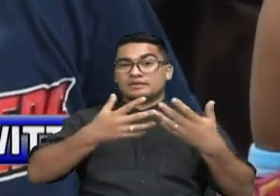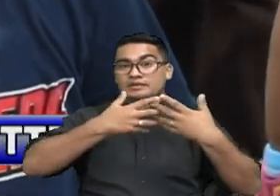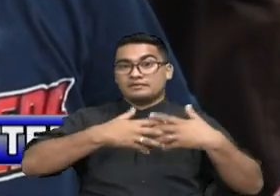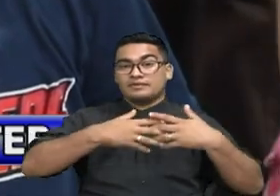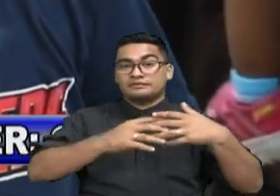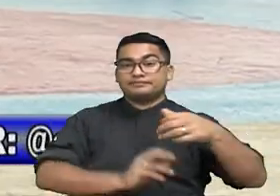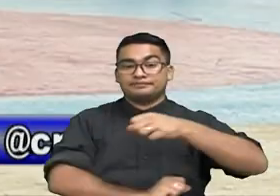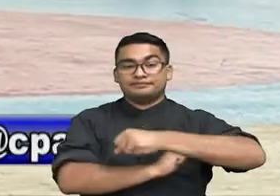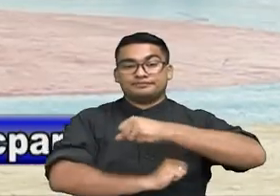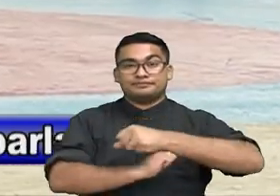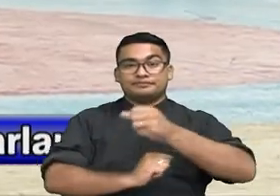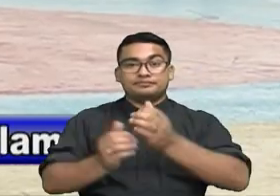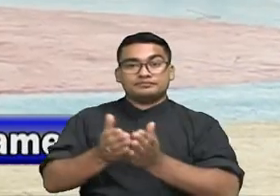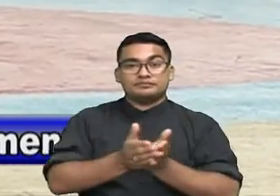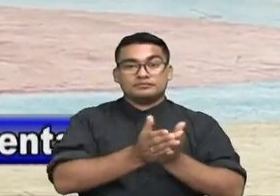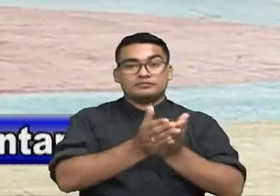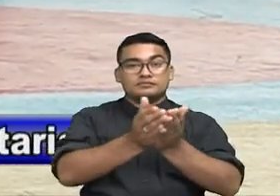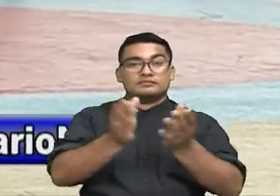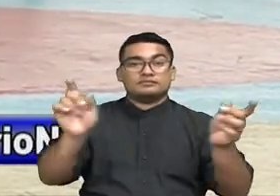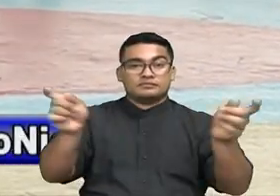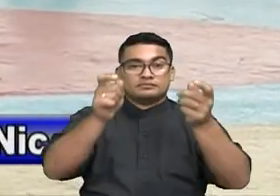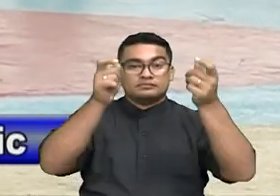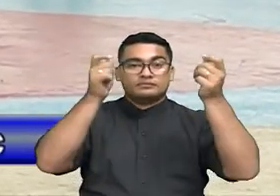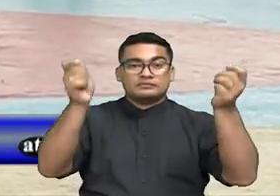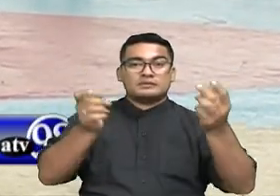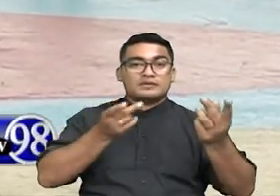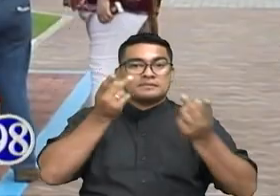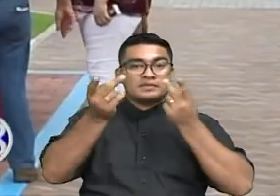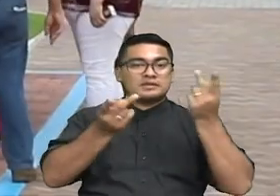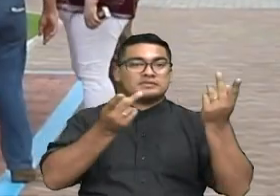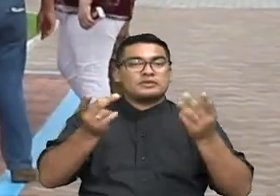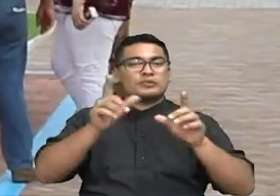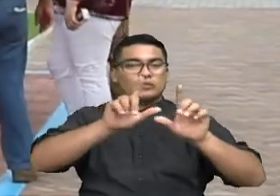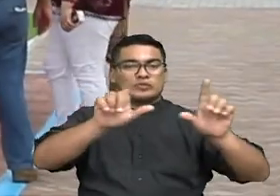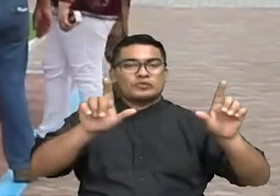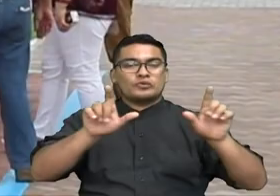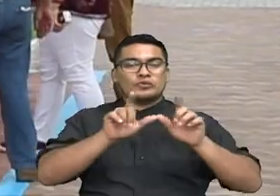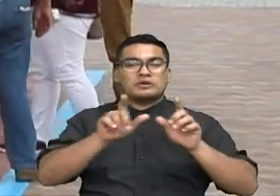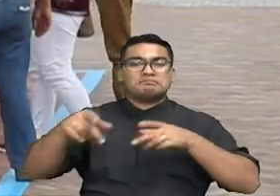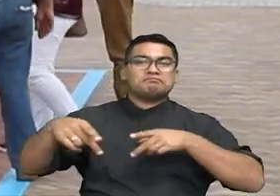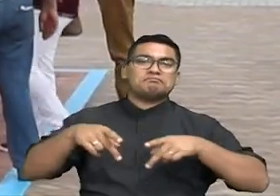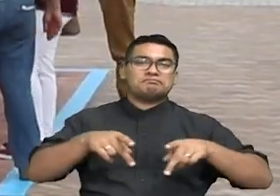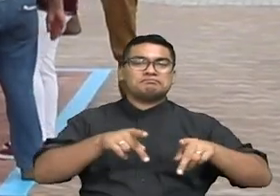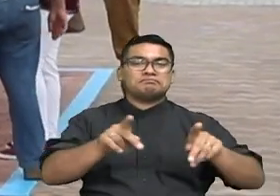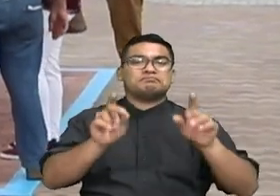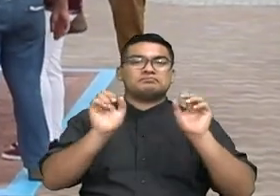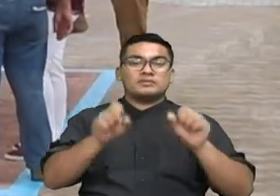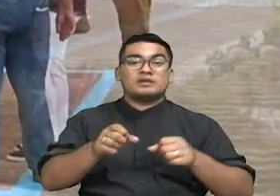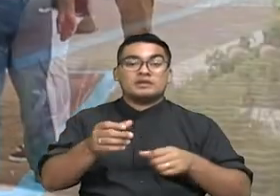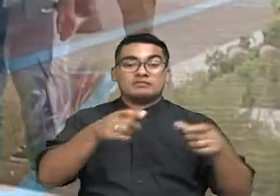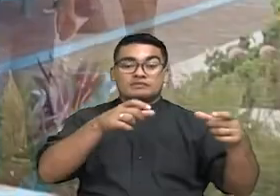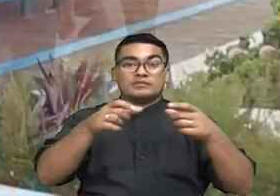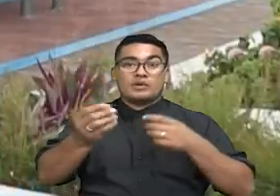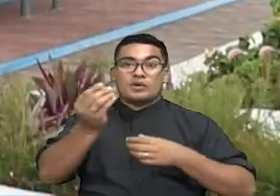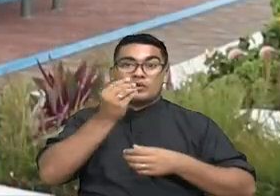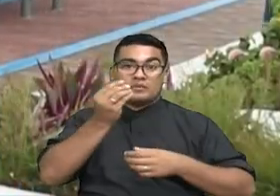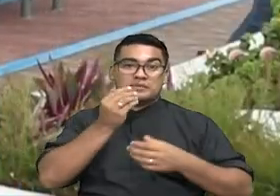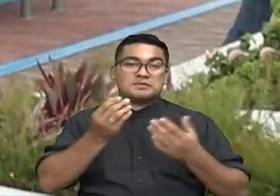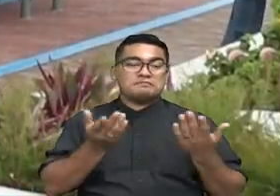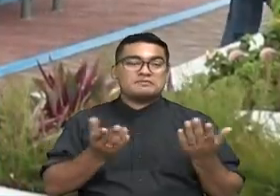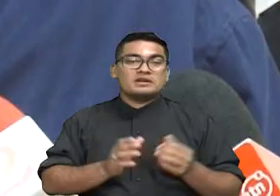de puertos celebra cada semana las visitas al atractivo puerto que ofrece recreación y gastronomía a sus